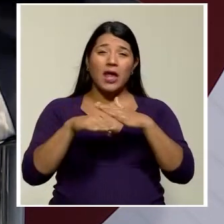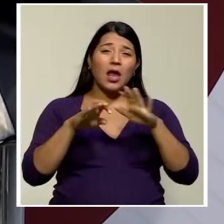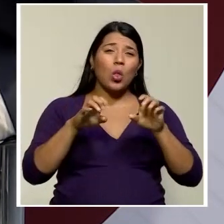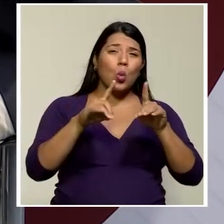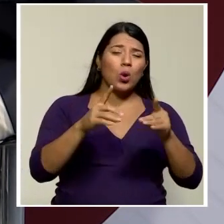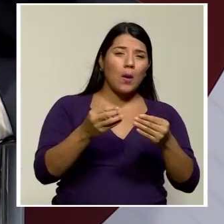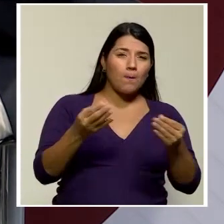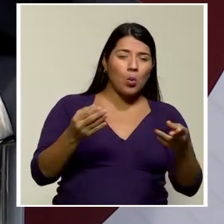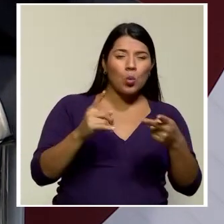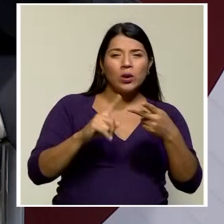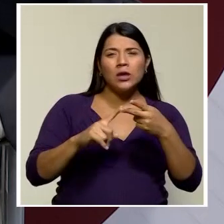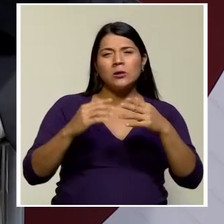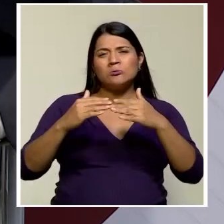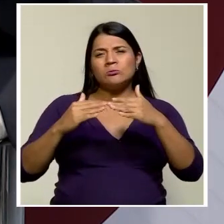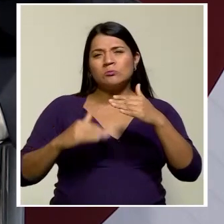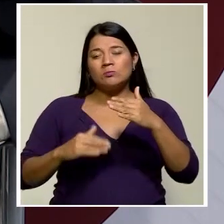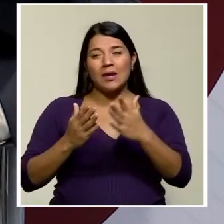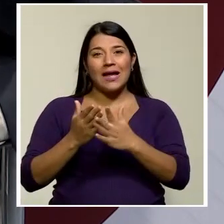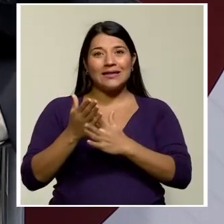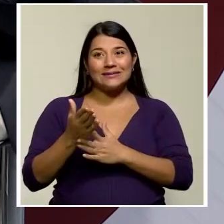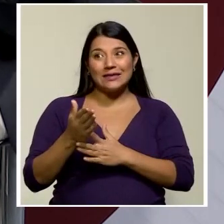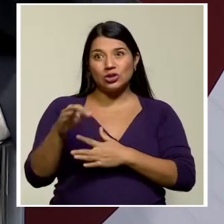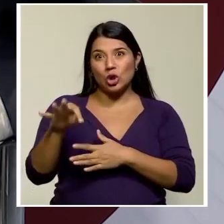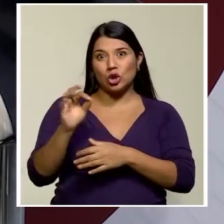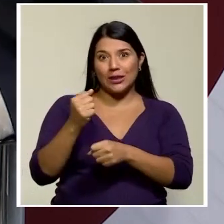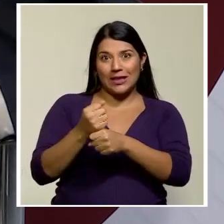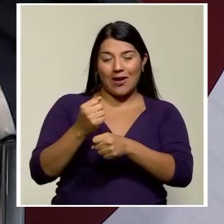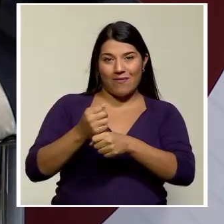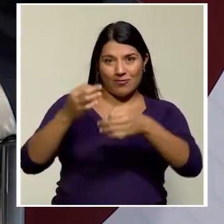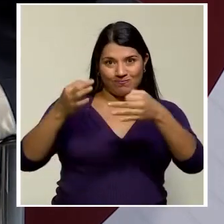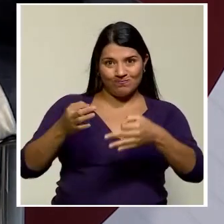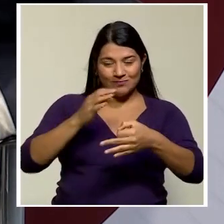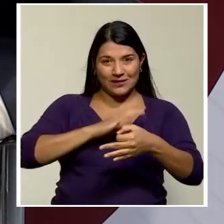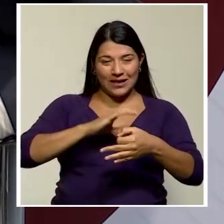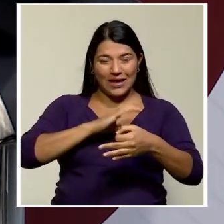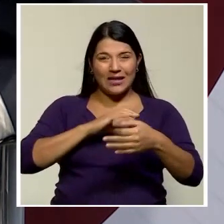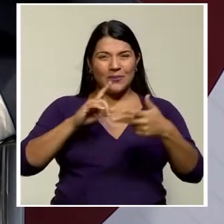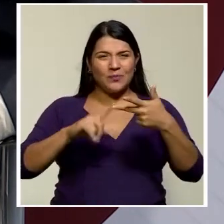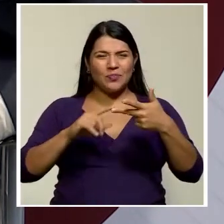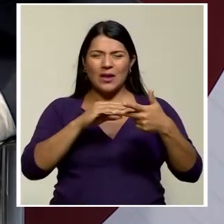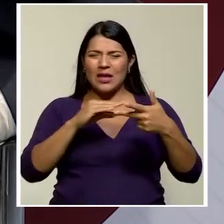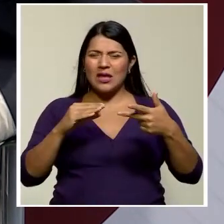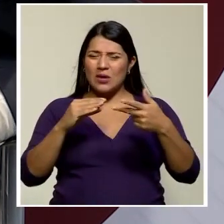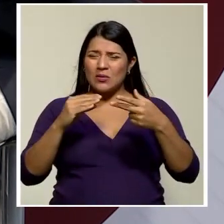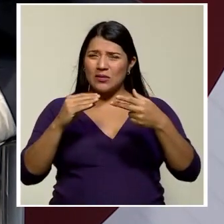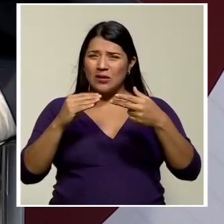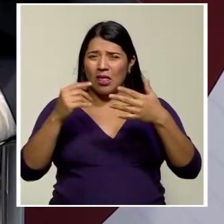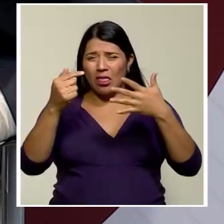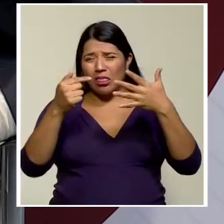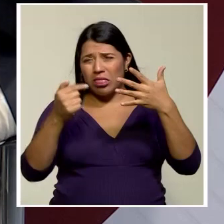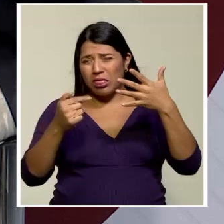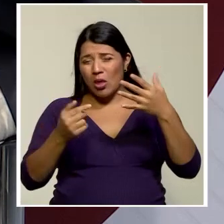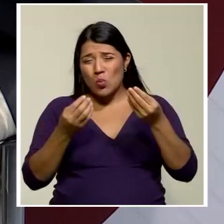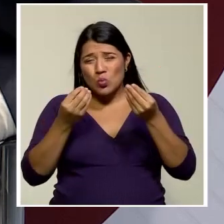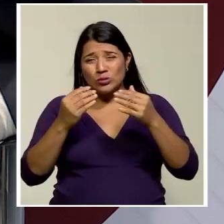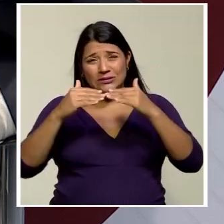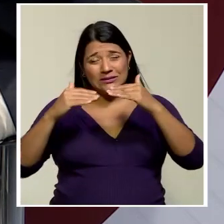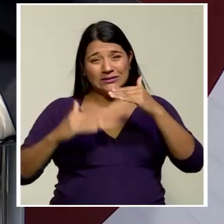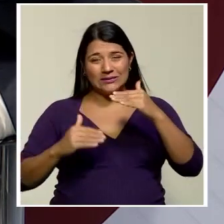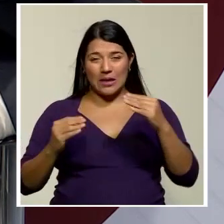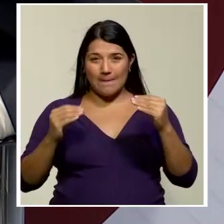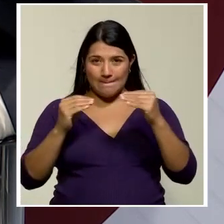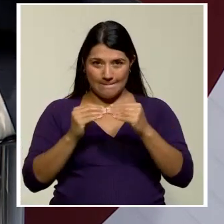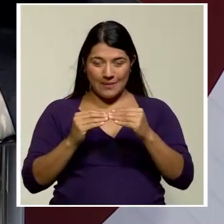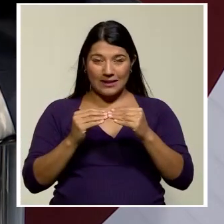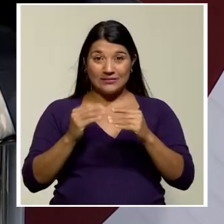pública, desigualdad en el acceso a empleos de calidad y una enorme lista de desigualdades